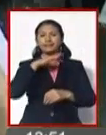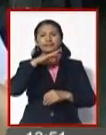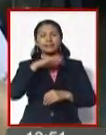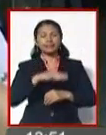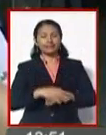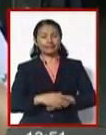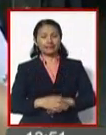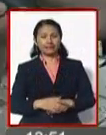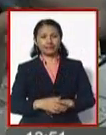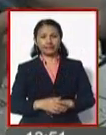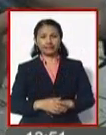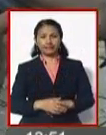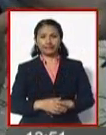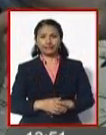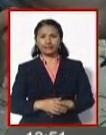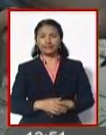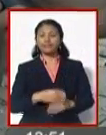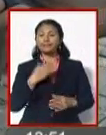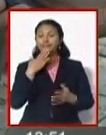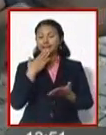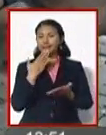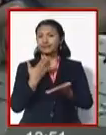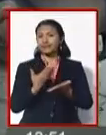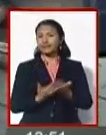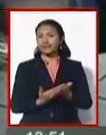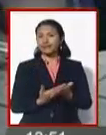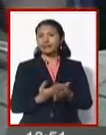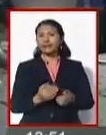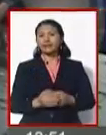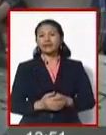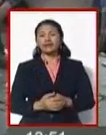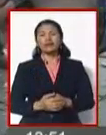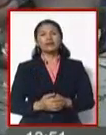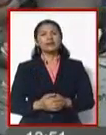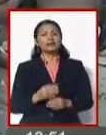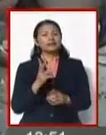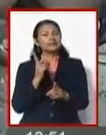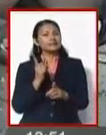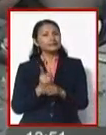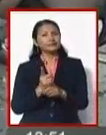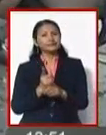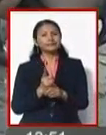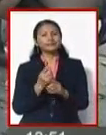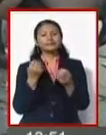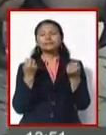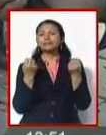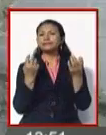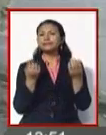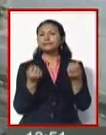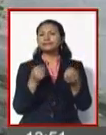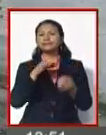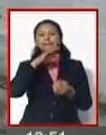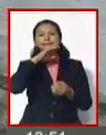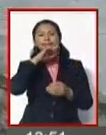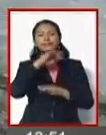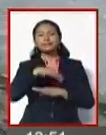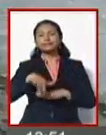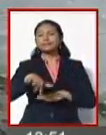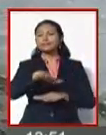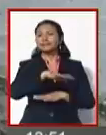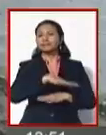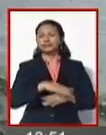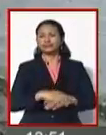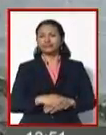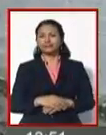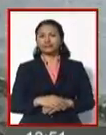infección para los pacientes. Muy bien, lo hallo una cosa muy acertada porque mucha infección hay, ¿no? Porque